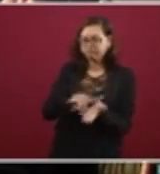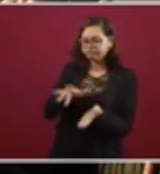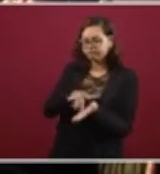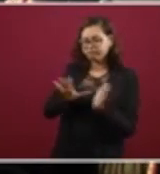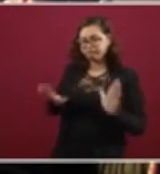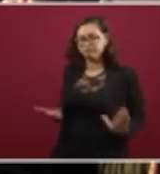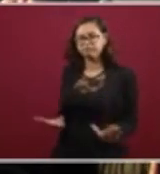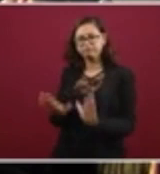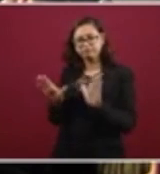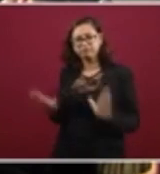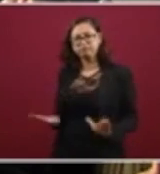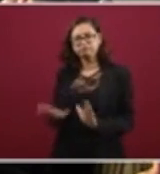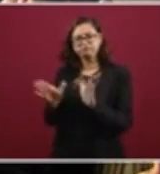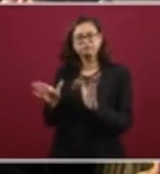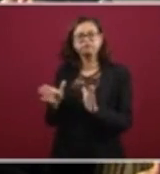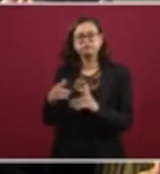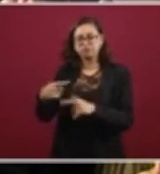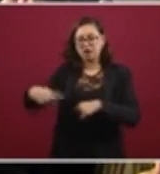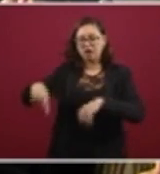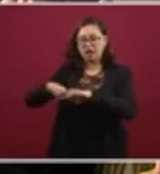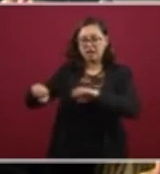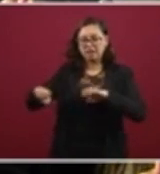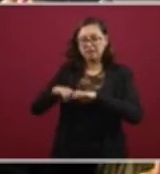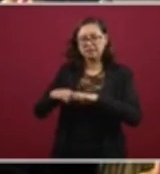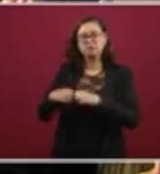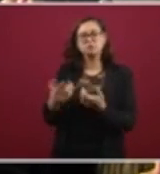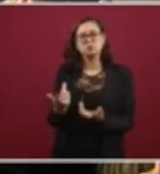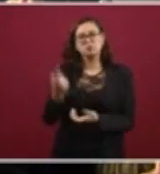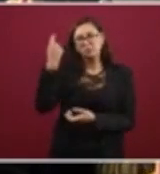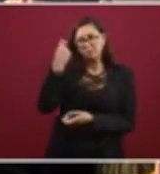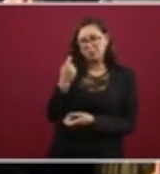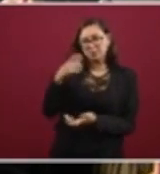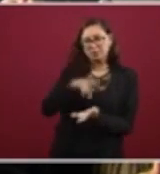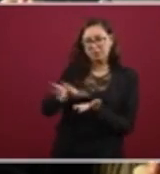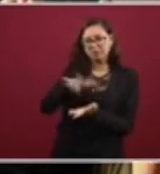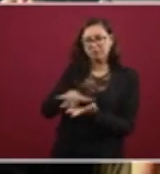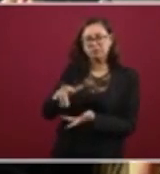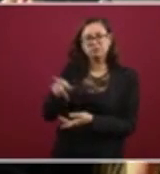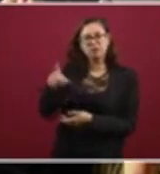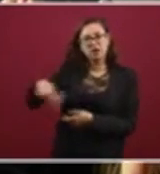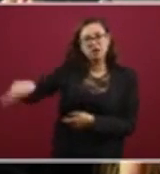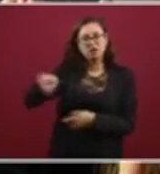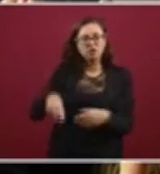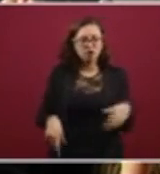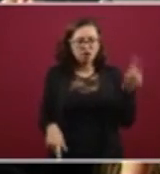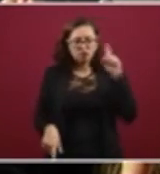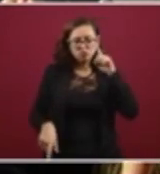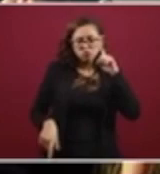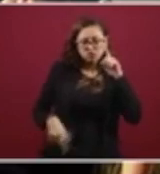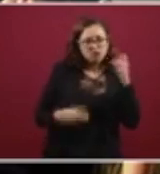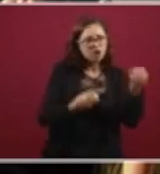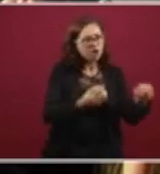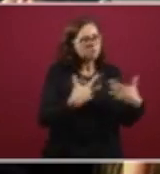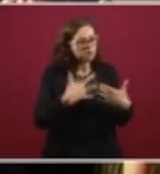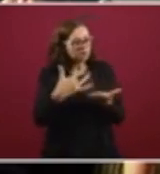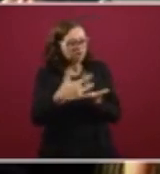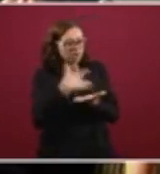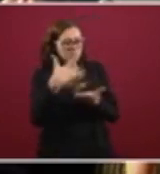apoyar económicamente al equipo y entusiasmarlos, porque fue una gran noticia, presidente, y te entrego